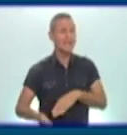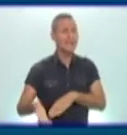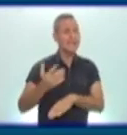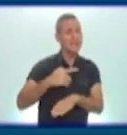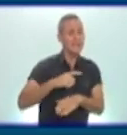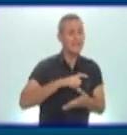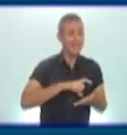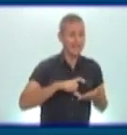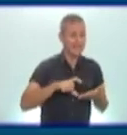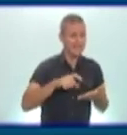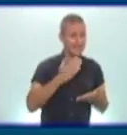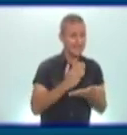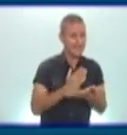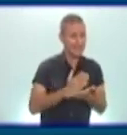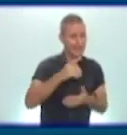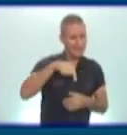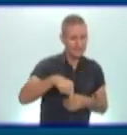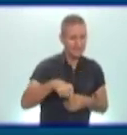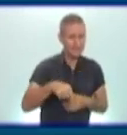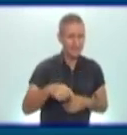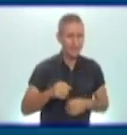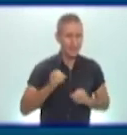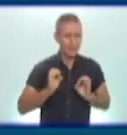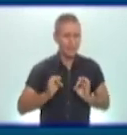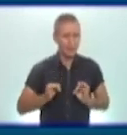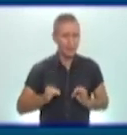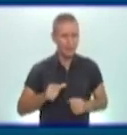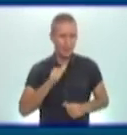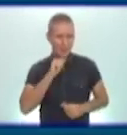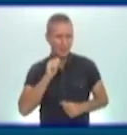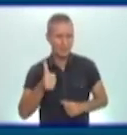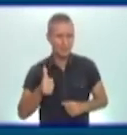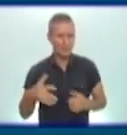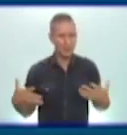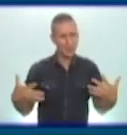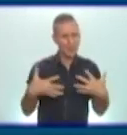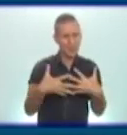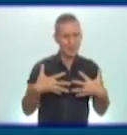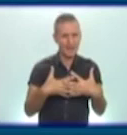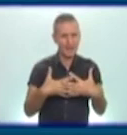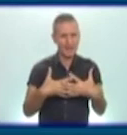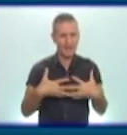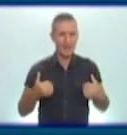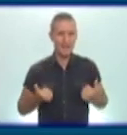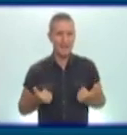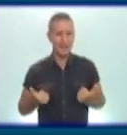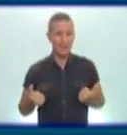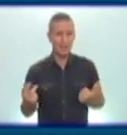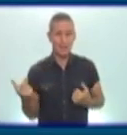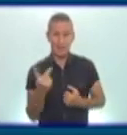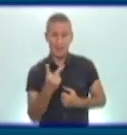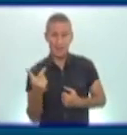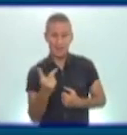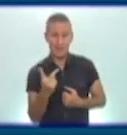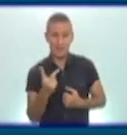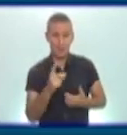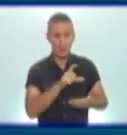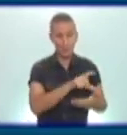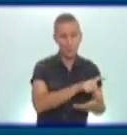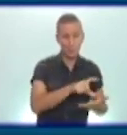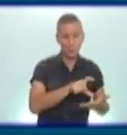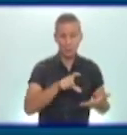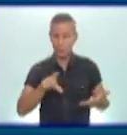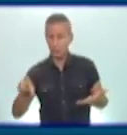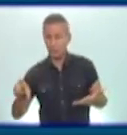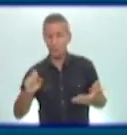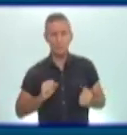clase de hoy. Estoy segura que les va a ser muy fácil, puesto que existe una gran relación entre ambos tipos de textos.